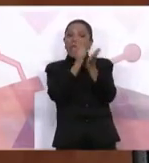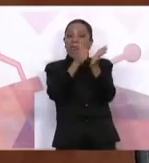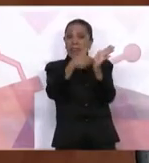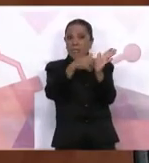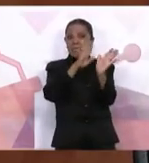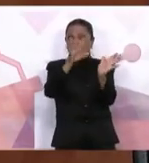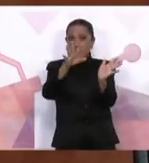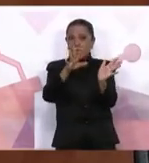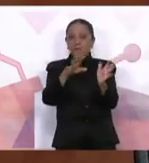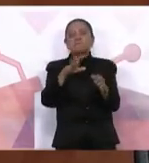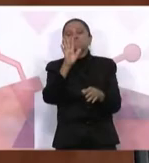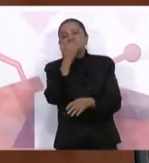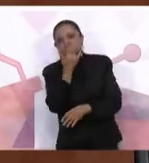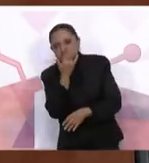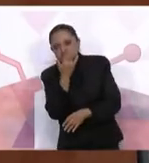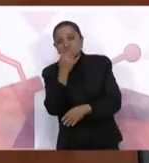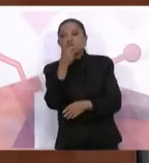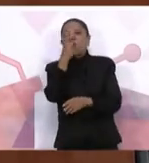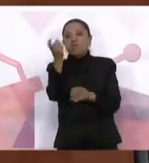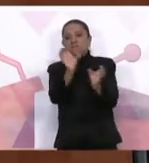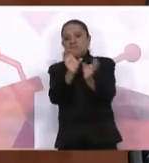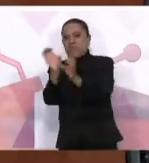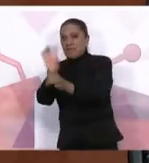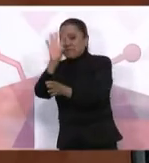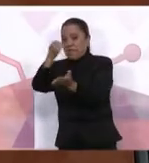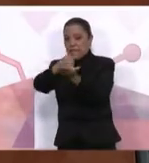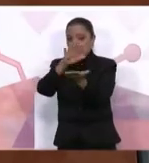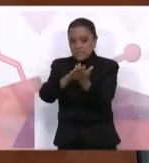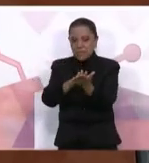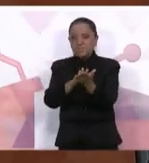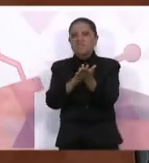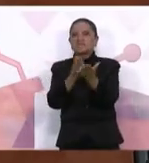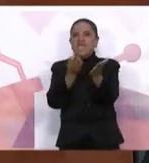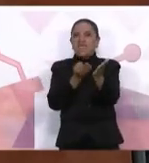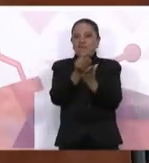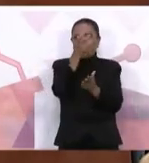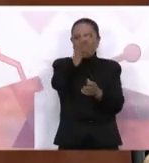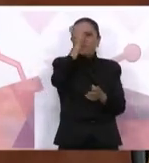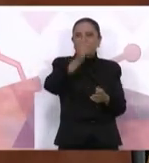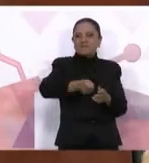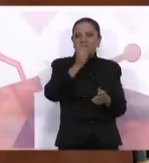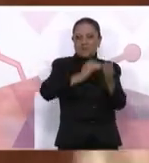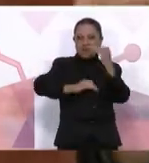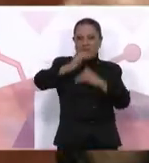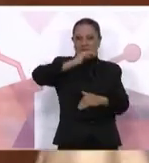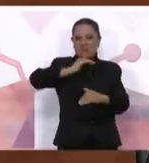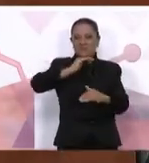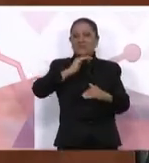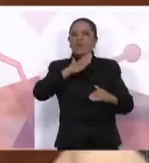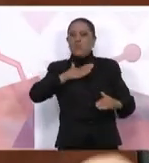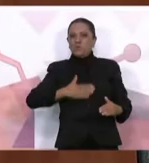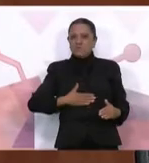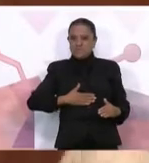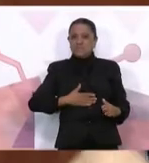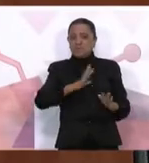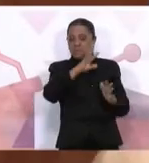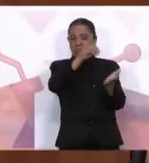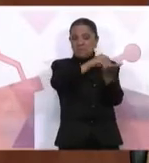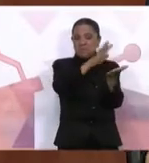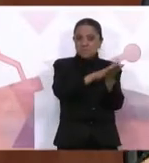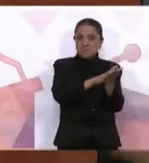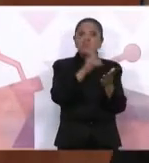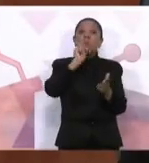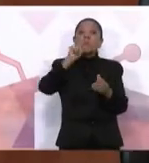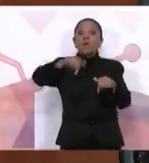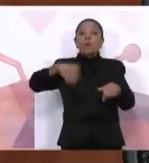la jurisprudencia ya establece a través de lo que la suprema corte de justicia es ha señalado hay que aterrizar la ley a la mujer en morelos debe